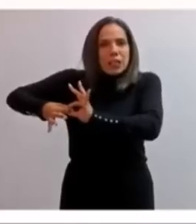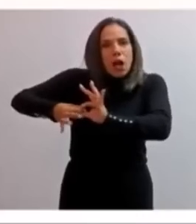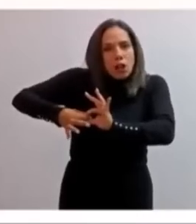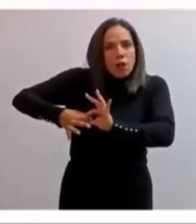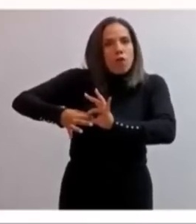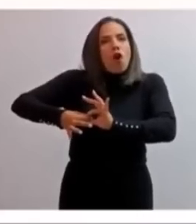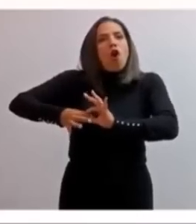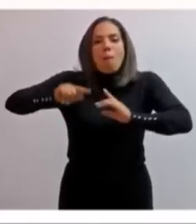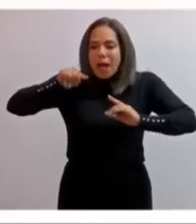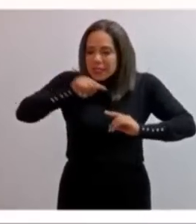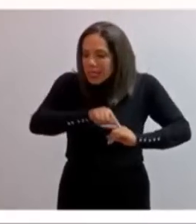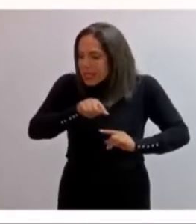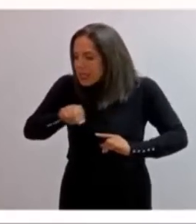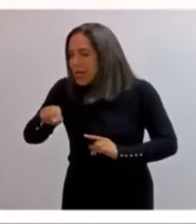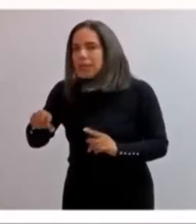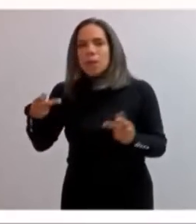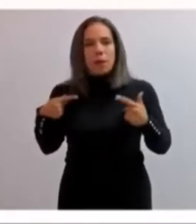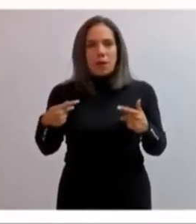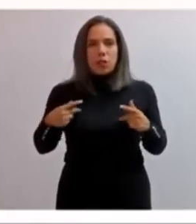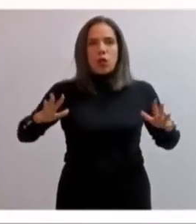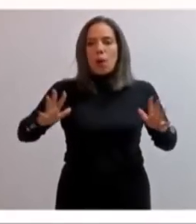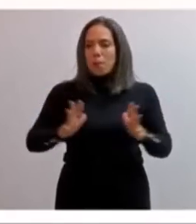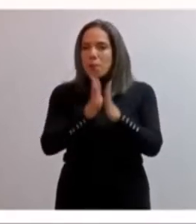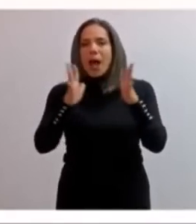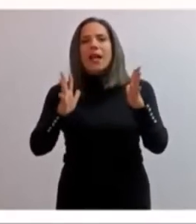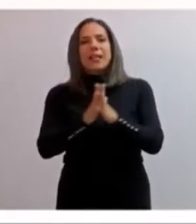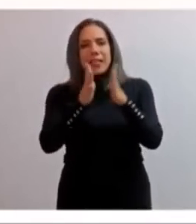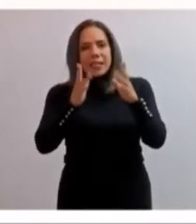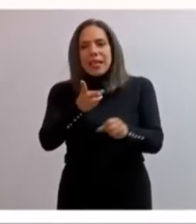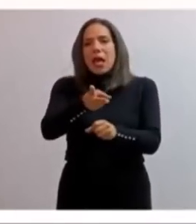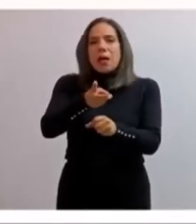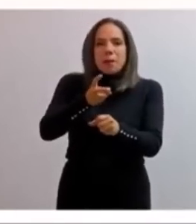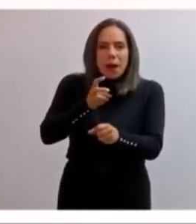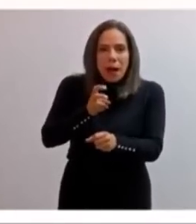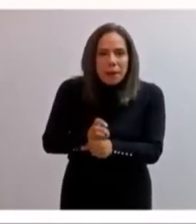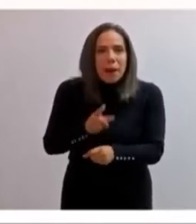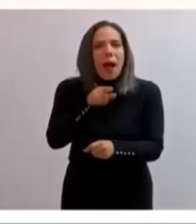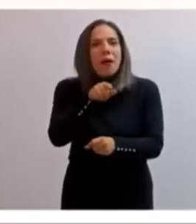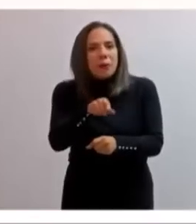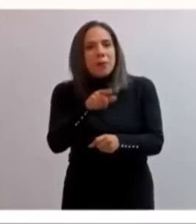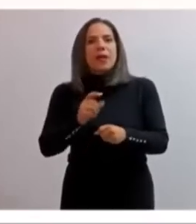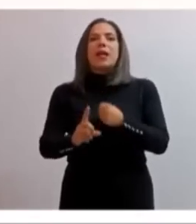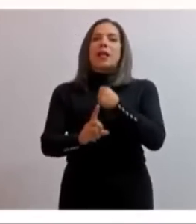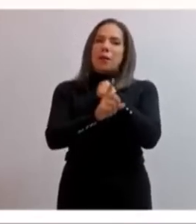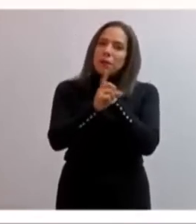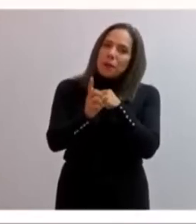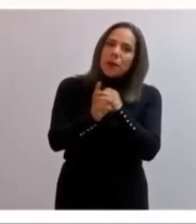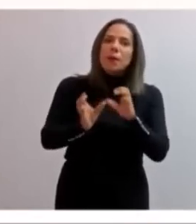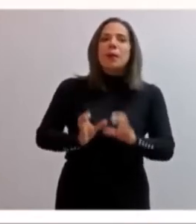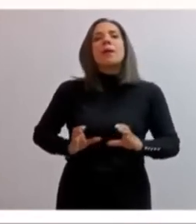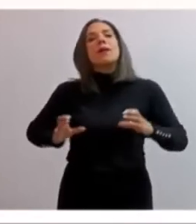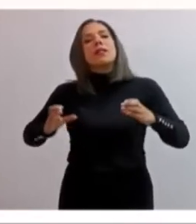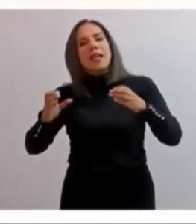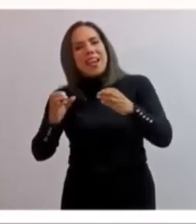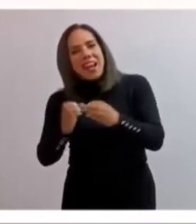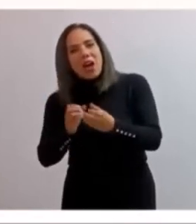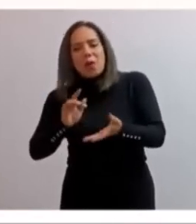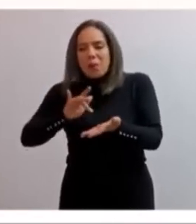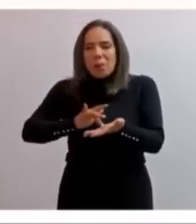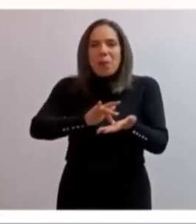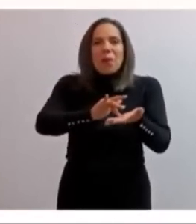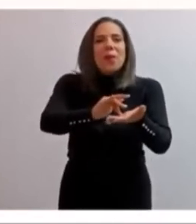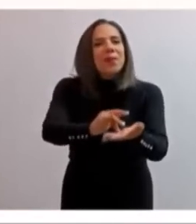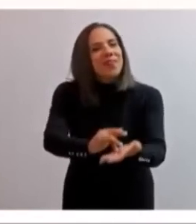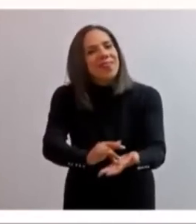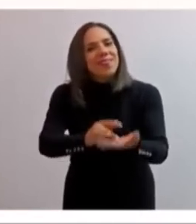que participen, que se involucren en los problemas sencillos de su comunidad, cuando hemos visto que